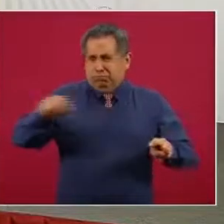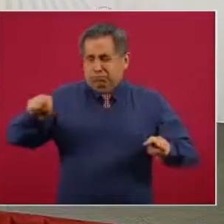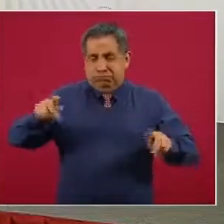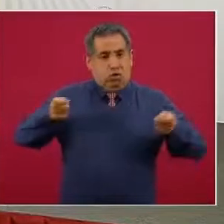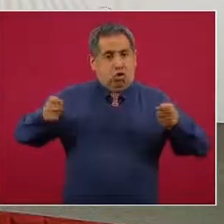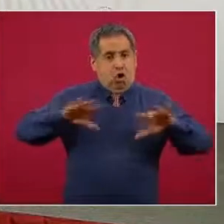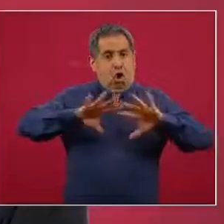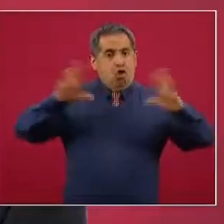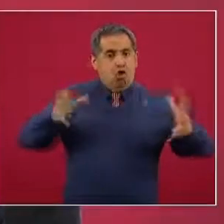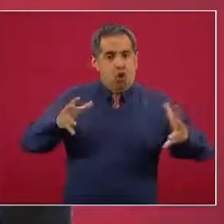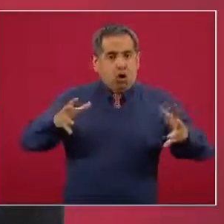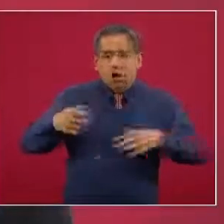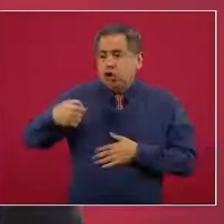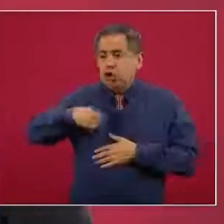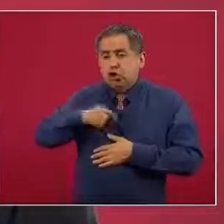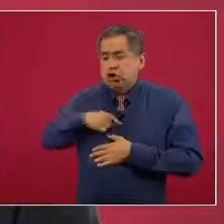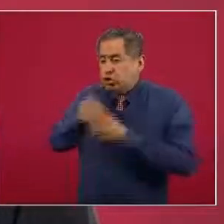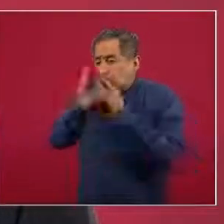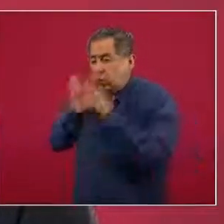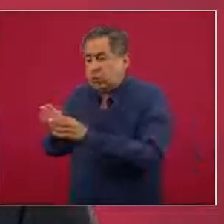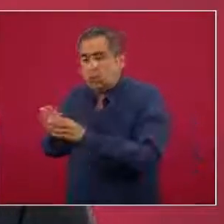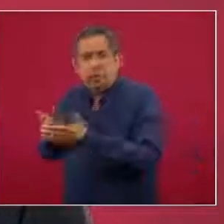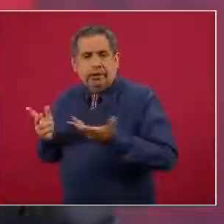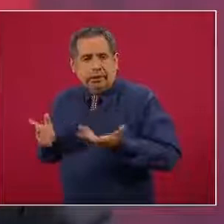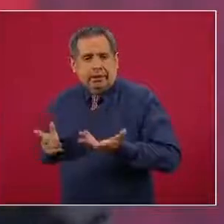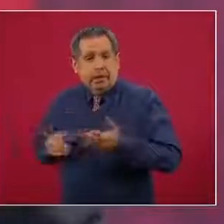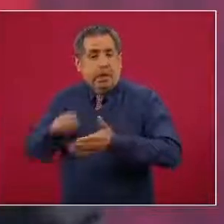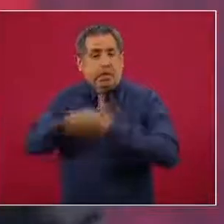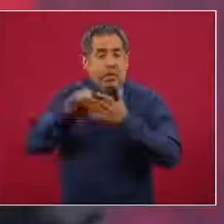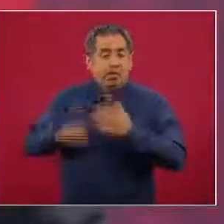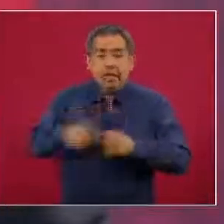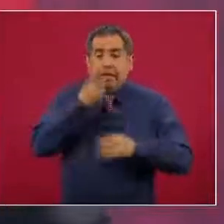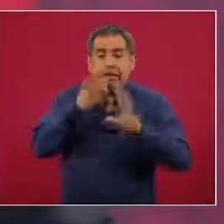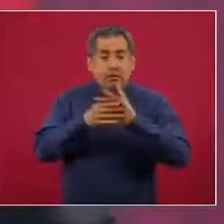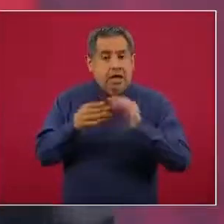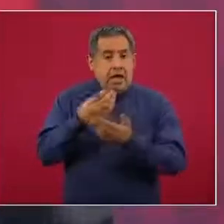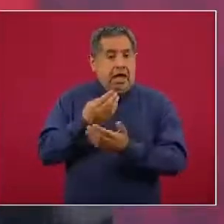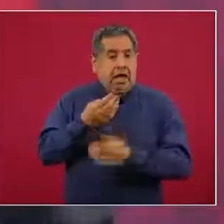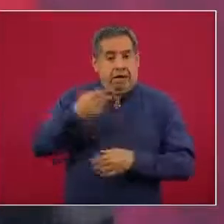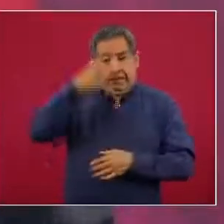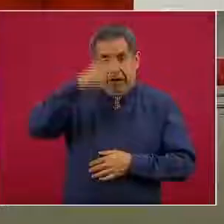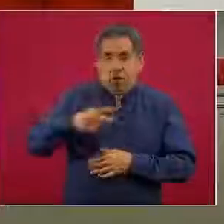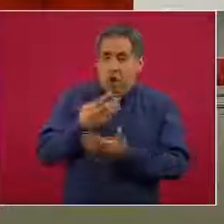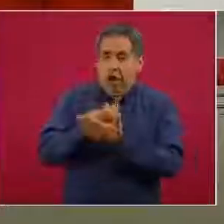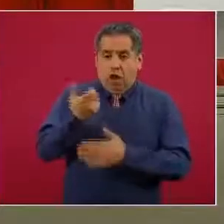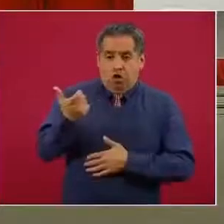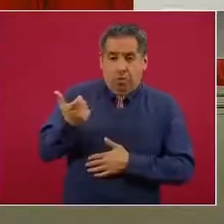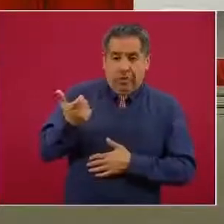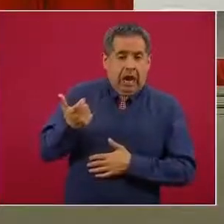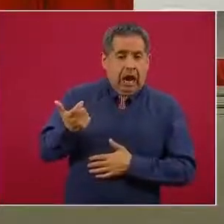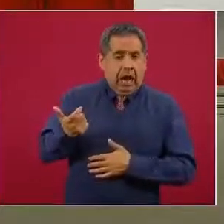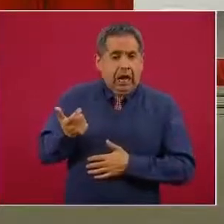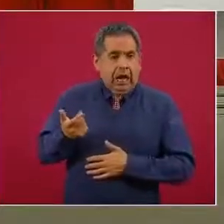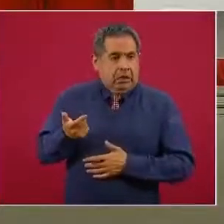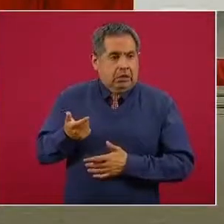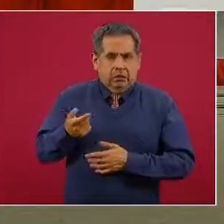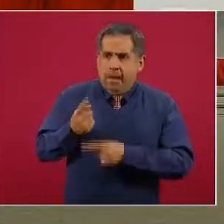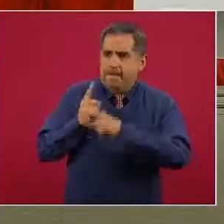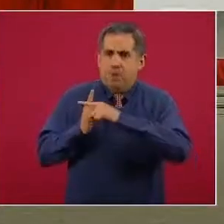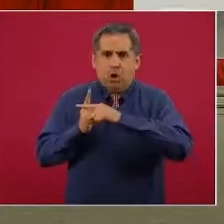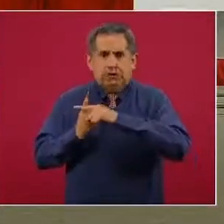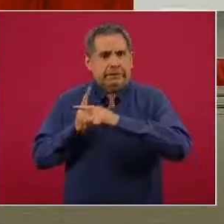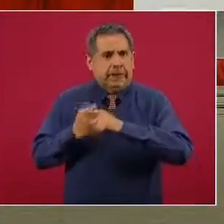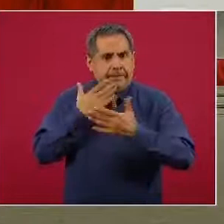pero no estamos atendiendo. Y, por ejemplo, destacó la estabilidad económica de México y la velocidad tan positiva,